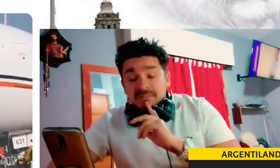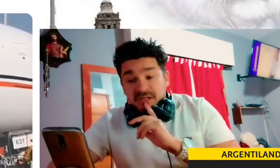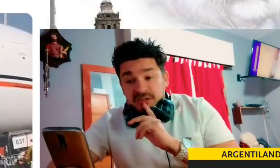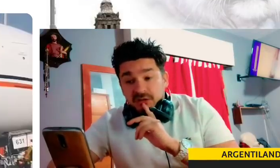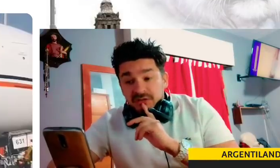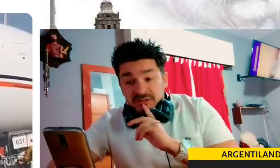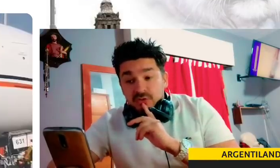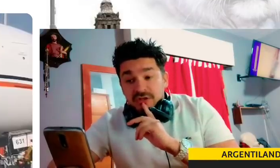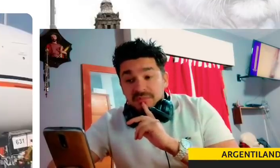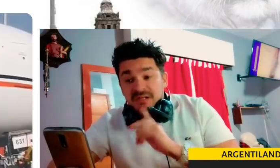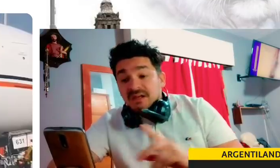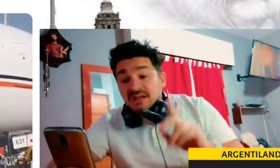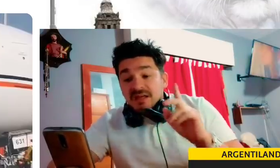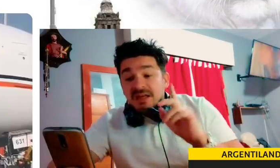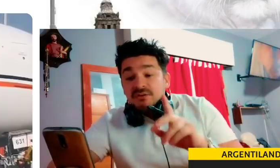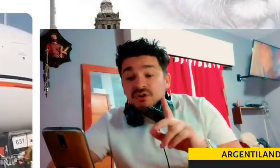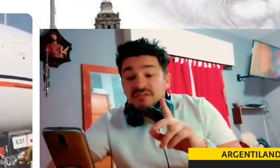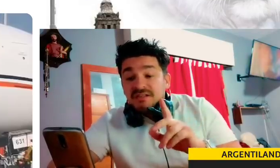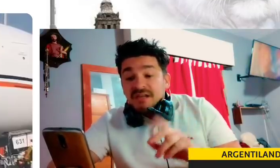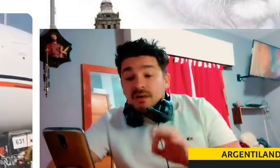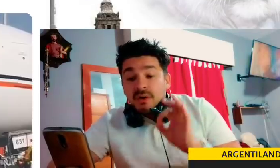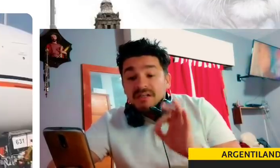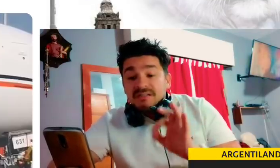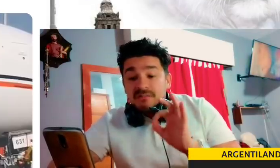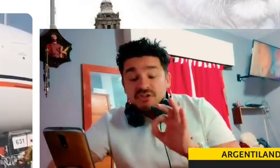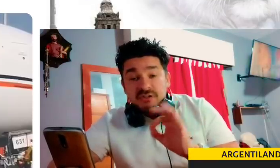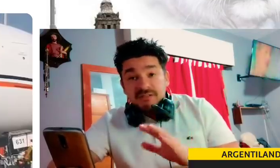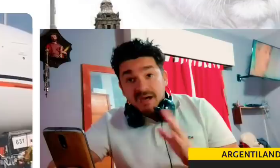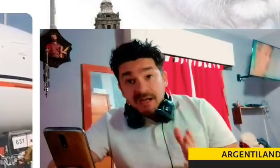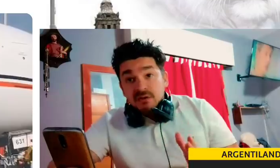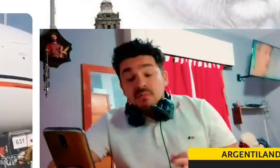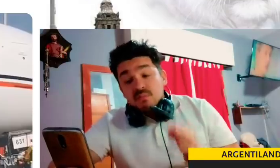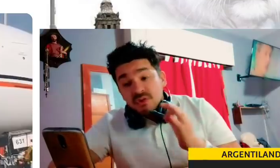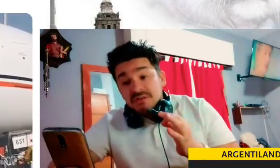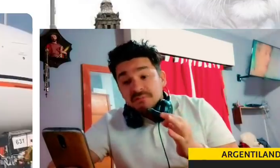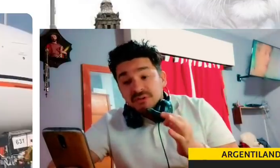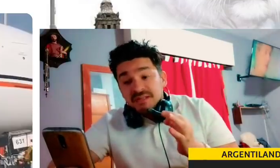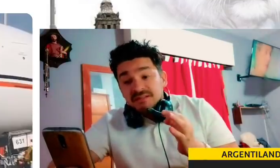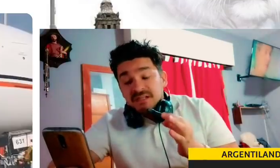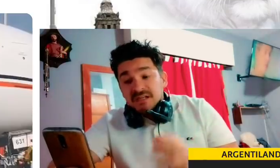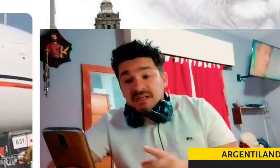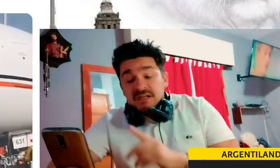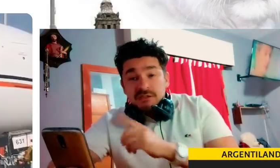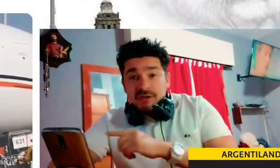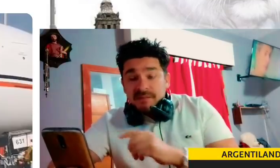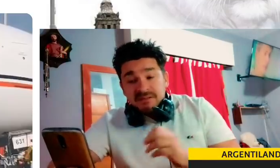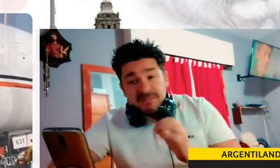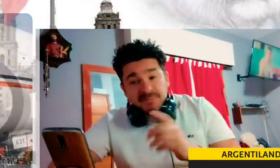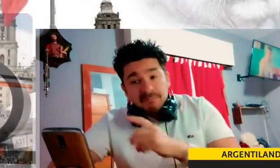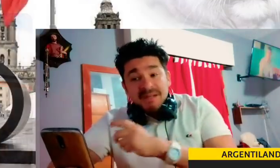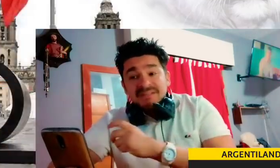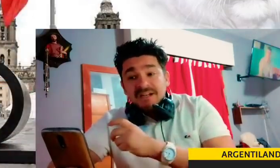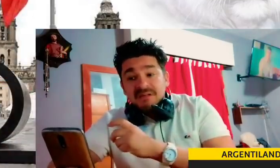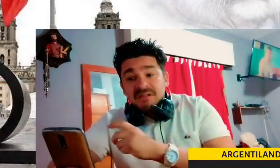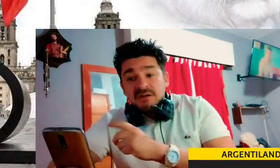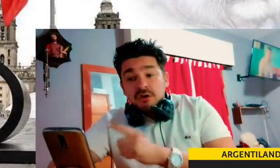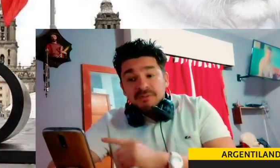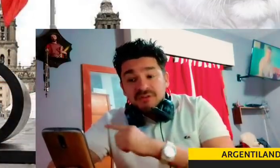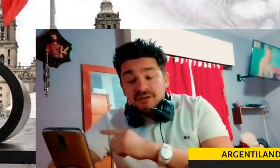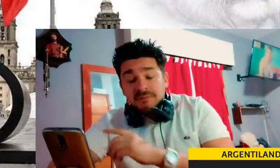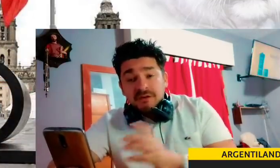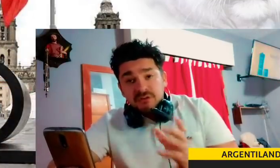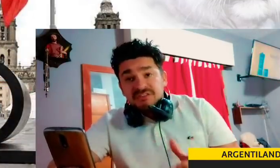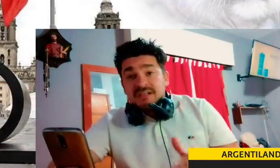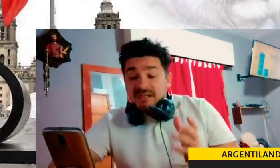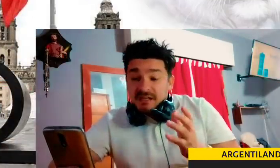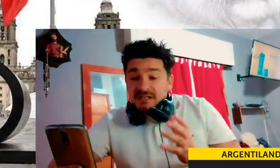vacunas en México. Sí, escucharon bien, en 12 días 40 millones, algo muy importante y obviamente parte del video